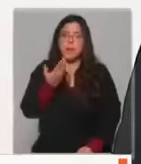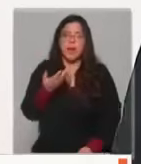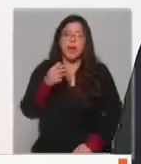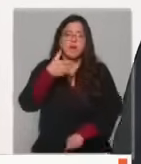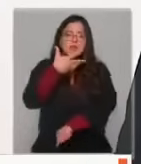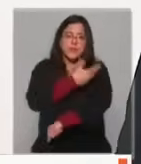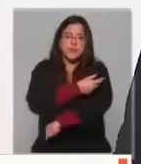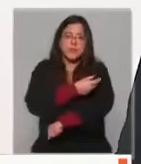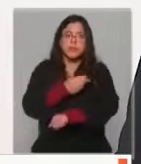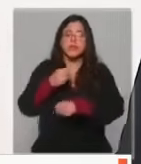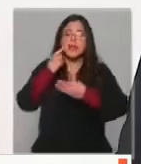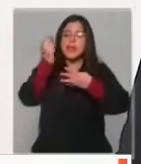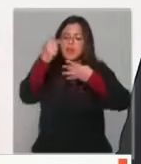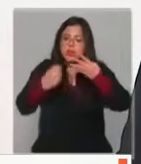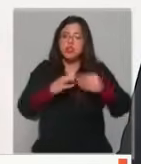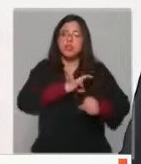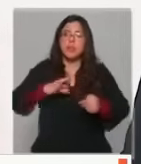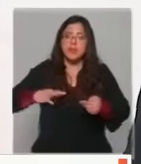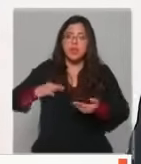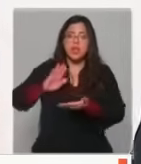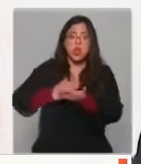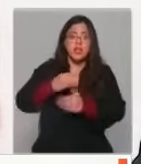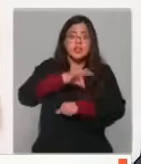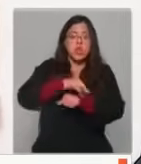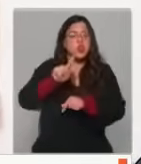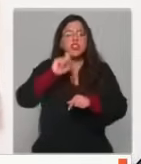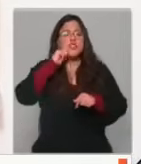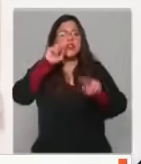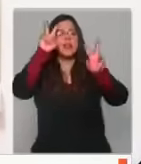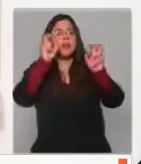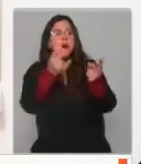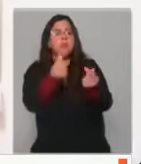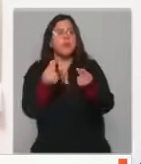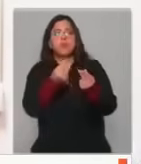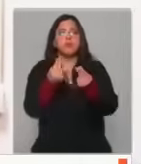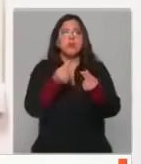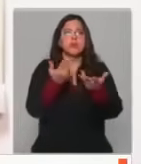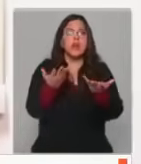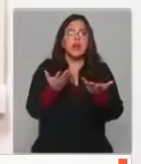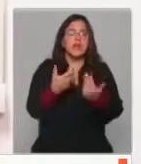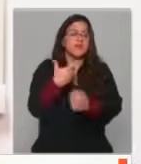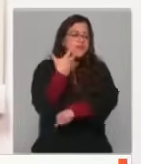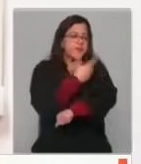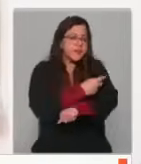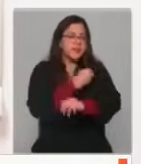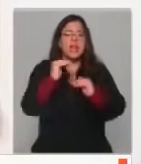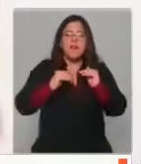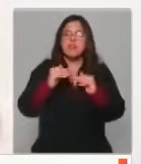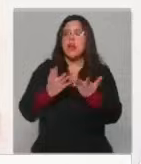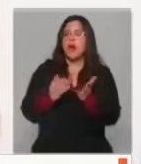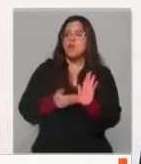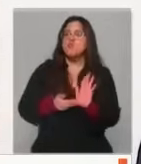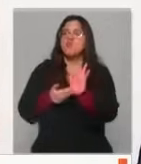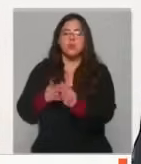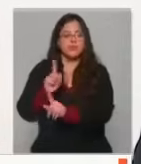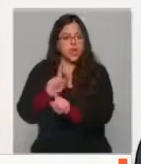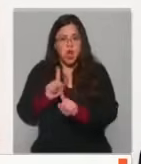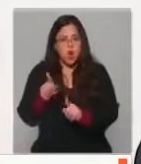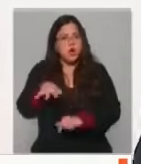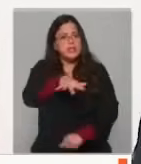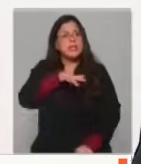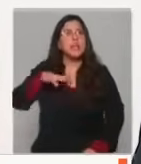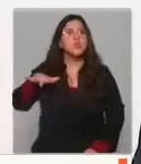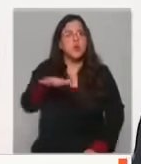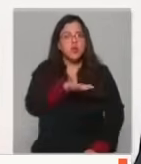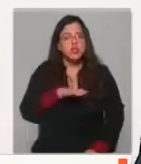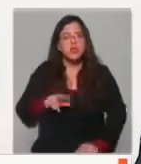del Ministerio no se basa en el costo del medicamento, como muchas veces se ha tratado de dar a conocer, sino que en la situación